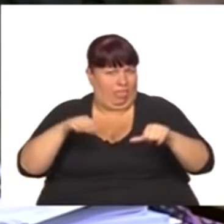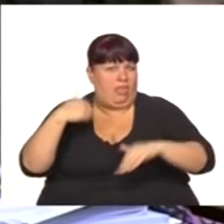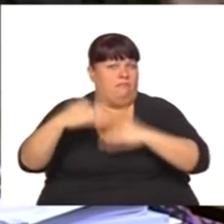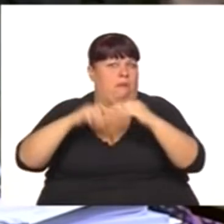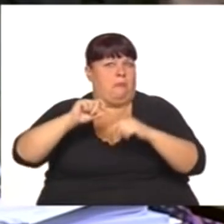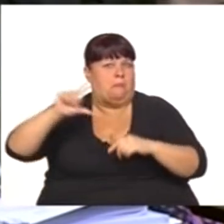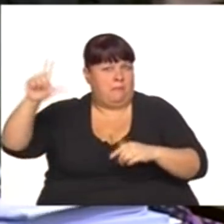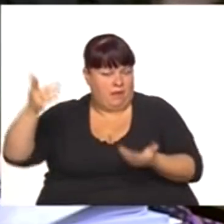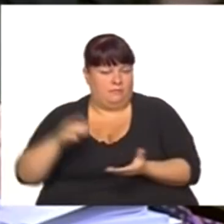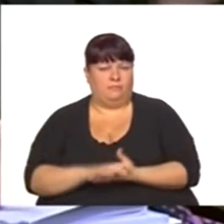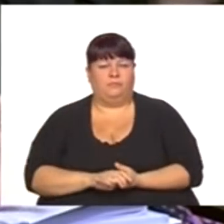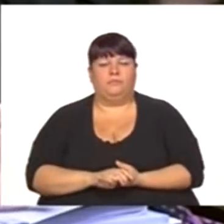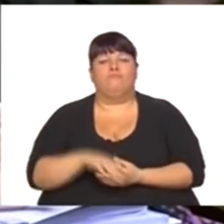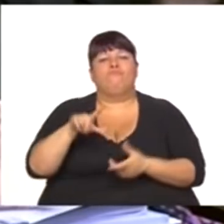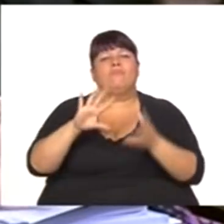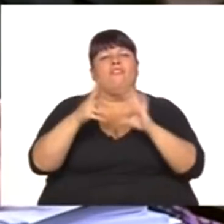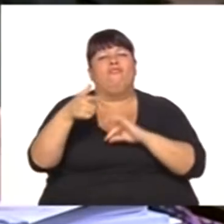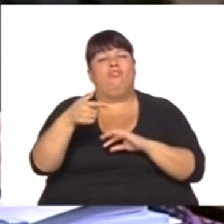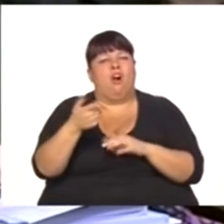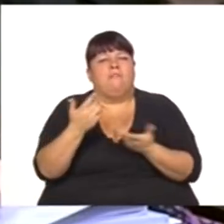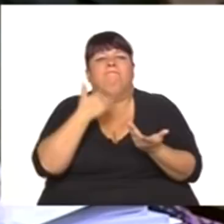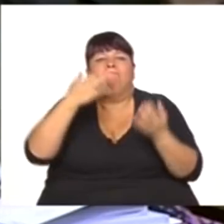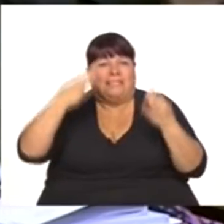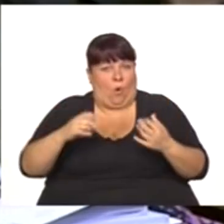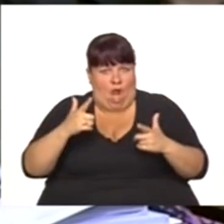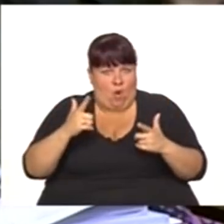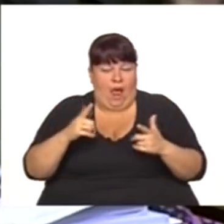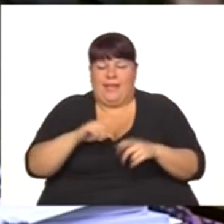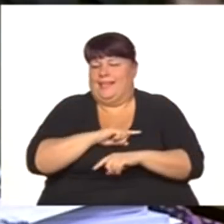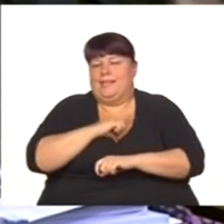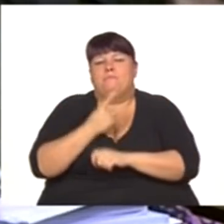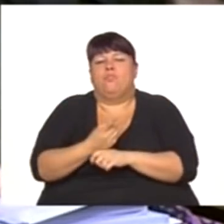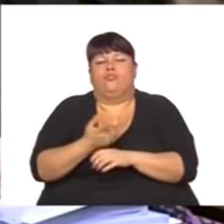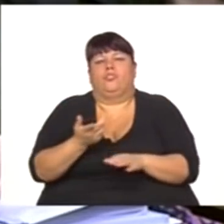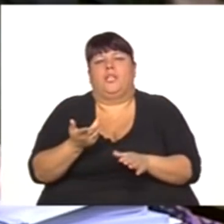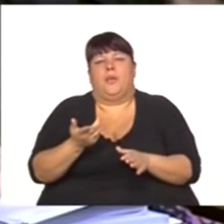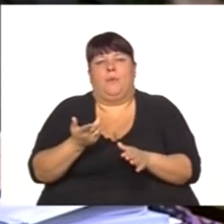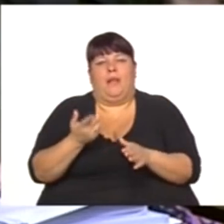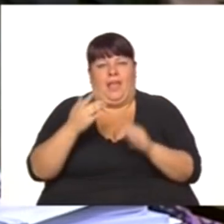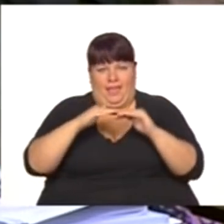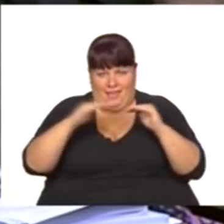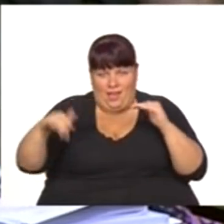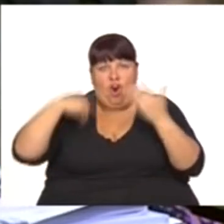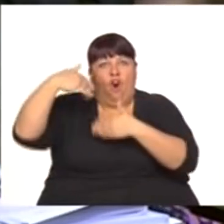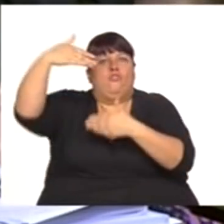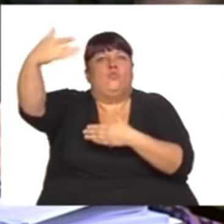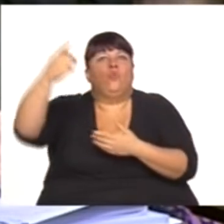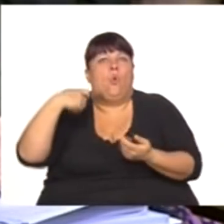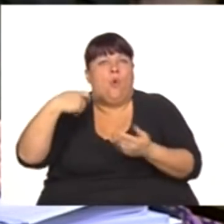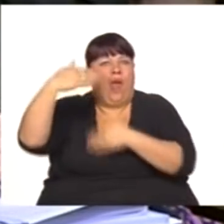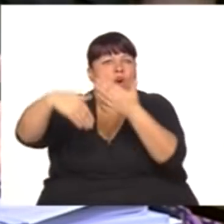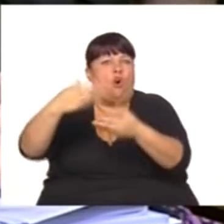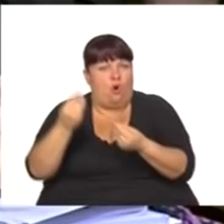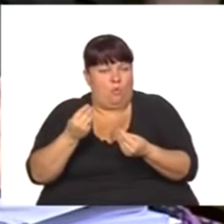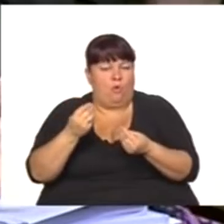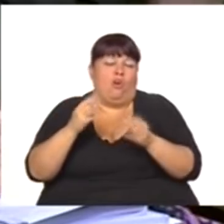creciente. Es un sistema que es impredecible y que es incapaz de sostener nuevas generaciones en el largo plazo,